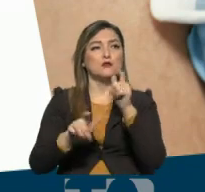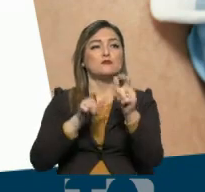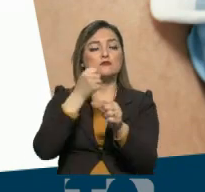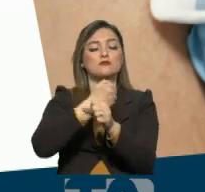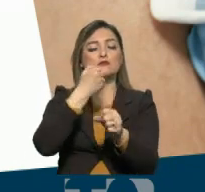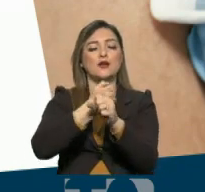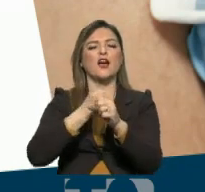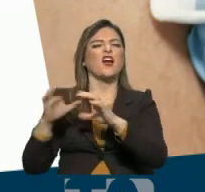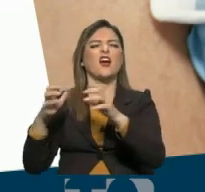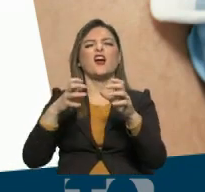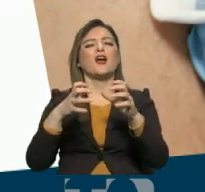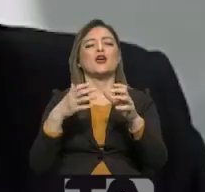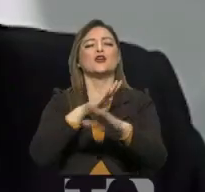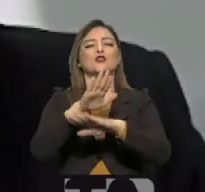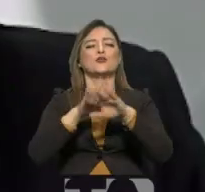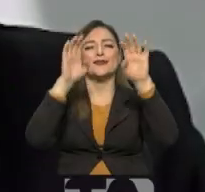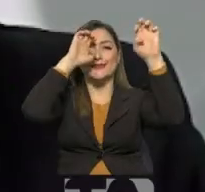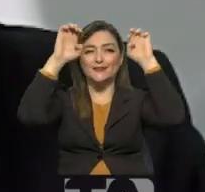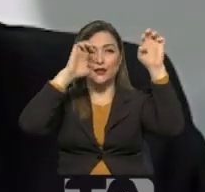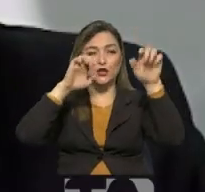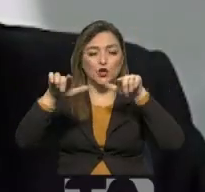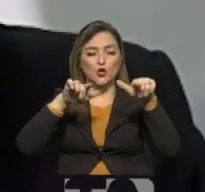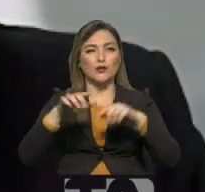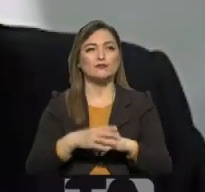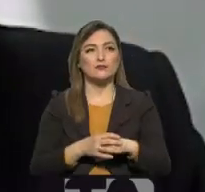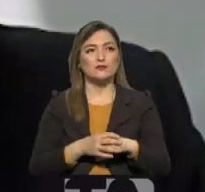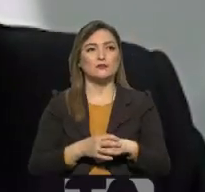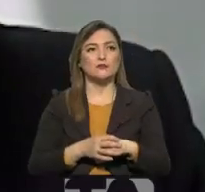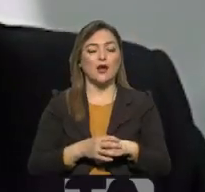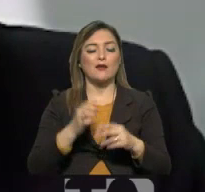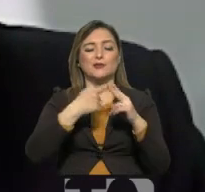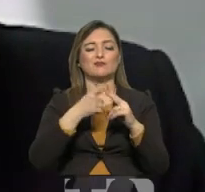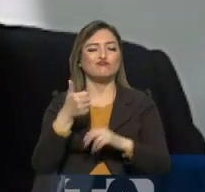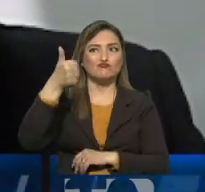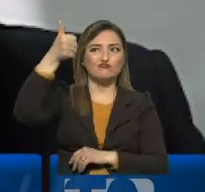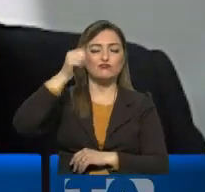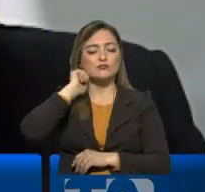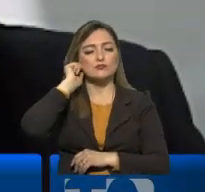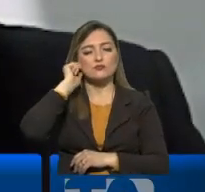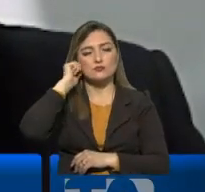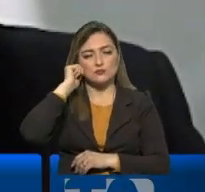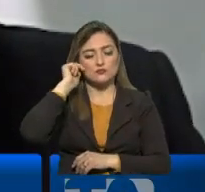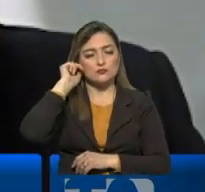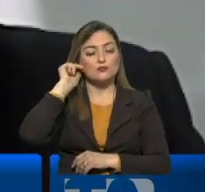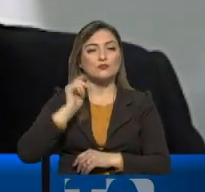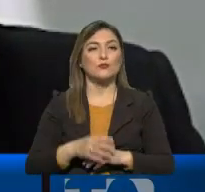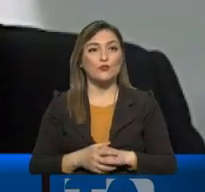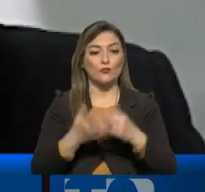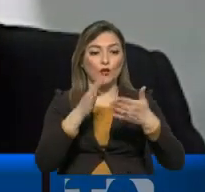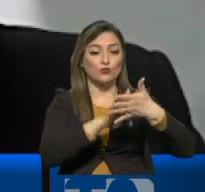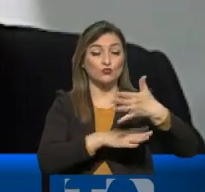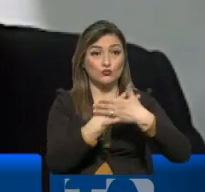que trabajan en sectores estratégicos. Empezando desde la edad más alta, ¿no? Hoy día estamos sacando los